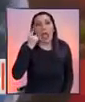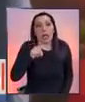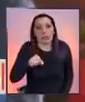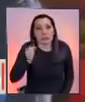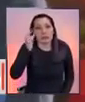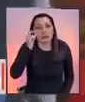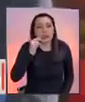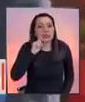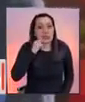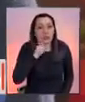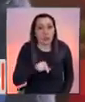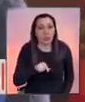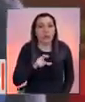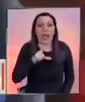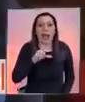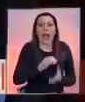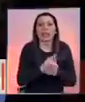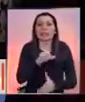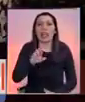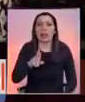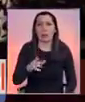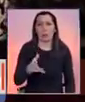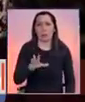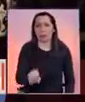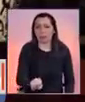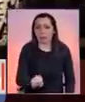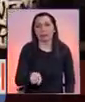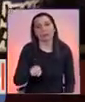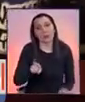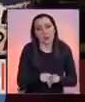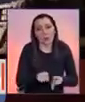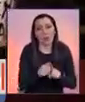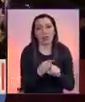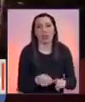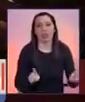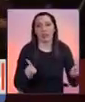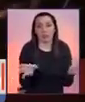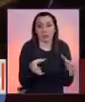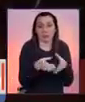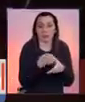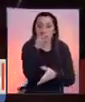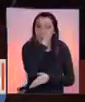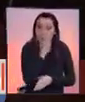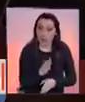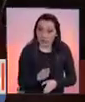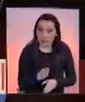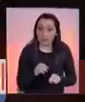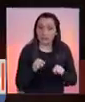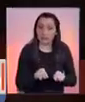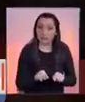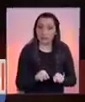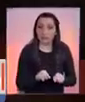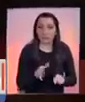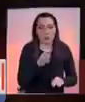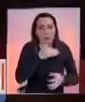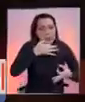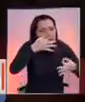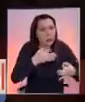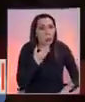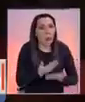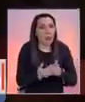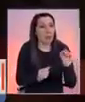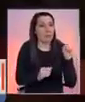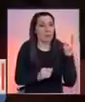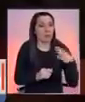Es decir, ahí tú vas a cachar qué significa. A diferencia de otras colonias, en el caso de los brasileños, no se tiene certeza de cuándo llegó el